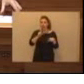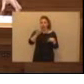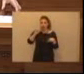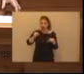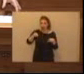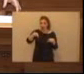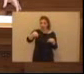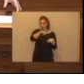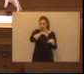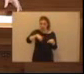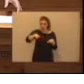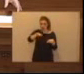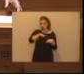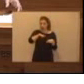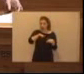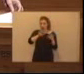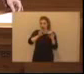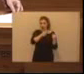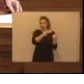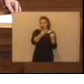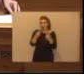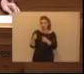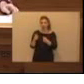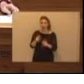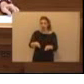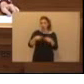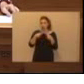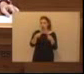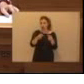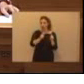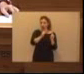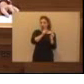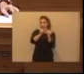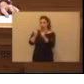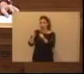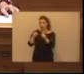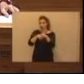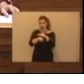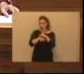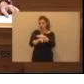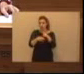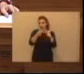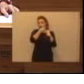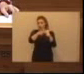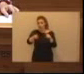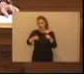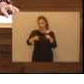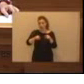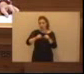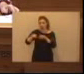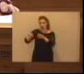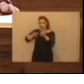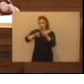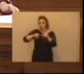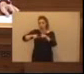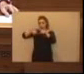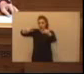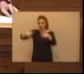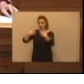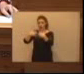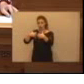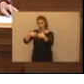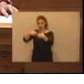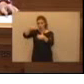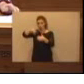responde a necesidades dotacionales totalmente distintas al suelo industrial que está planificado